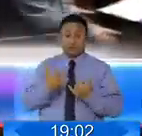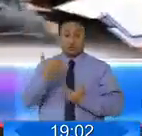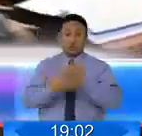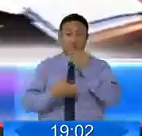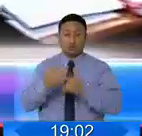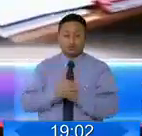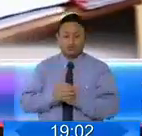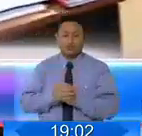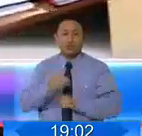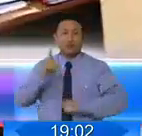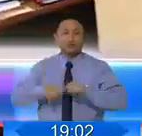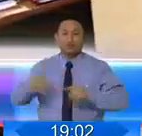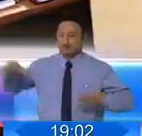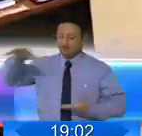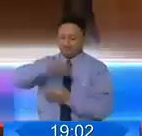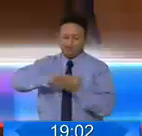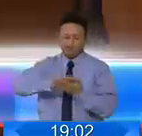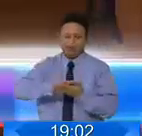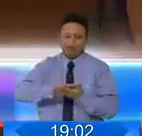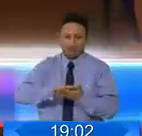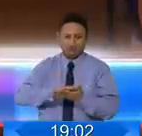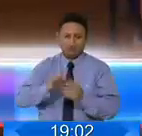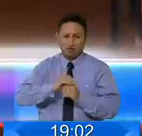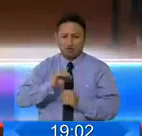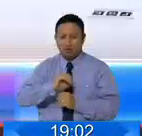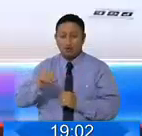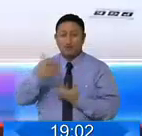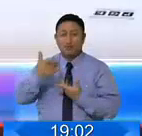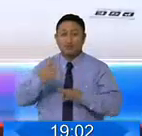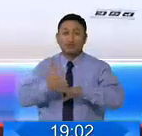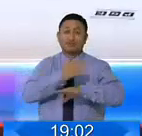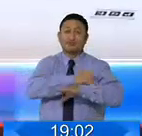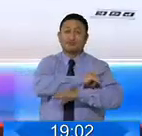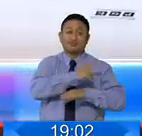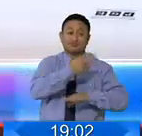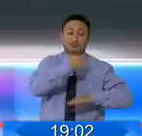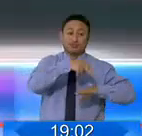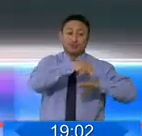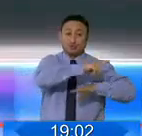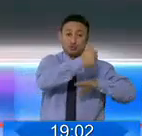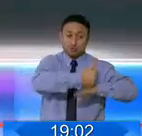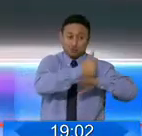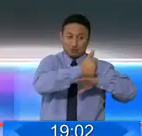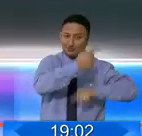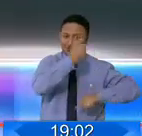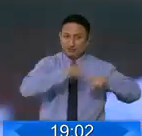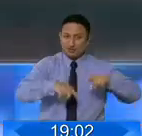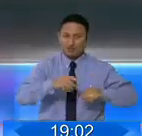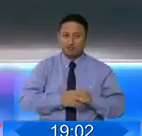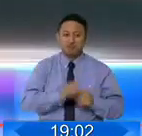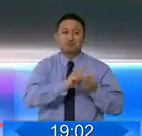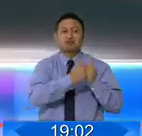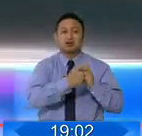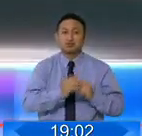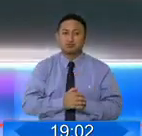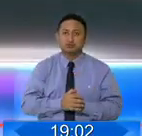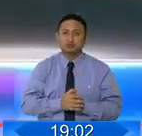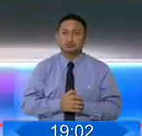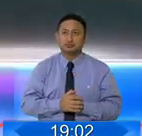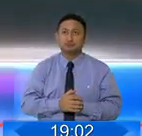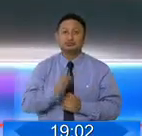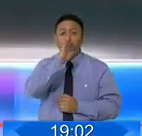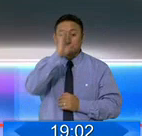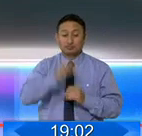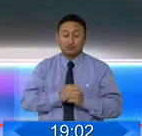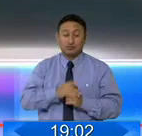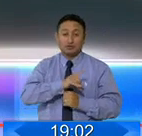puede inmiscuirse en temas judiciales y peor en sentencias emitidas por las Cortes Nacionales. Jamás puede un laudo arbitral